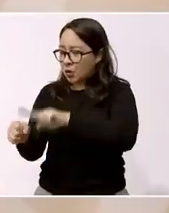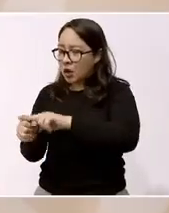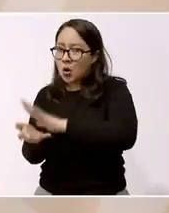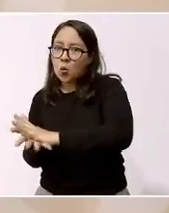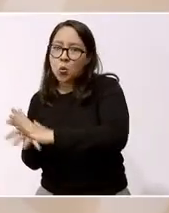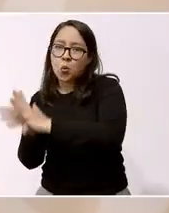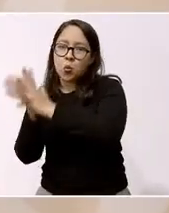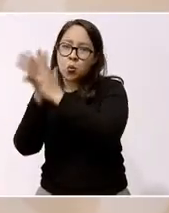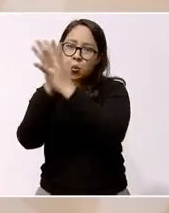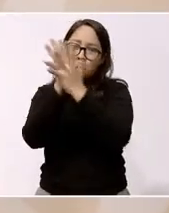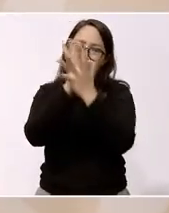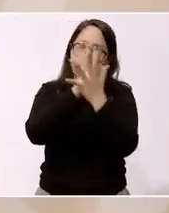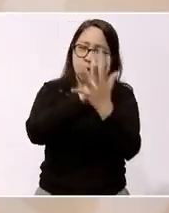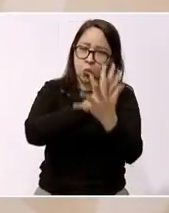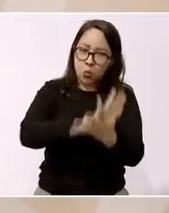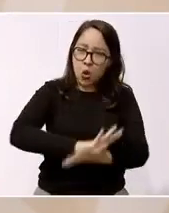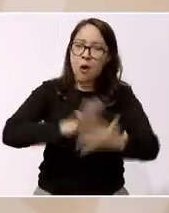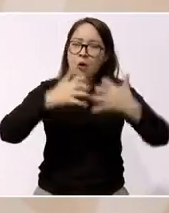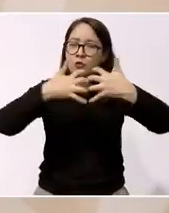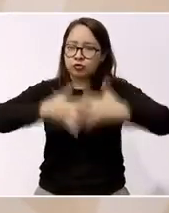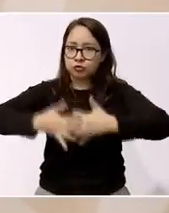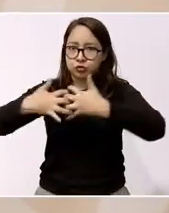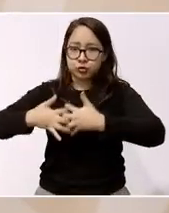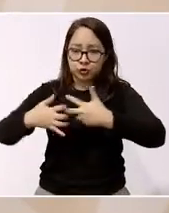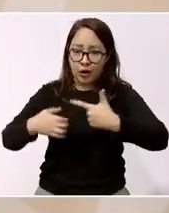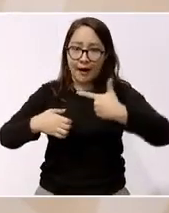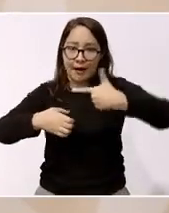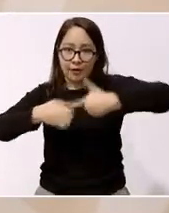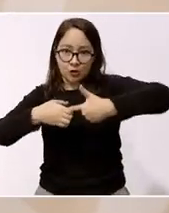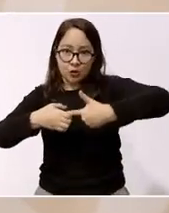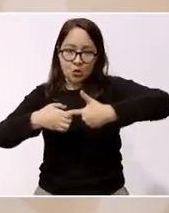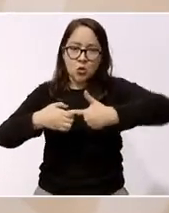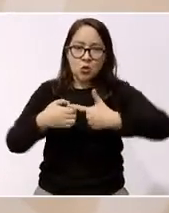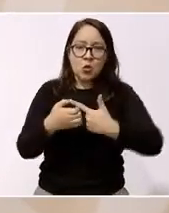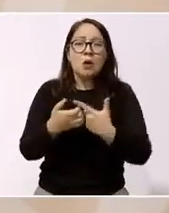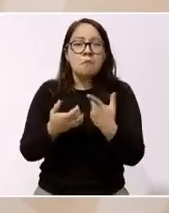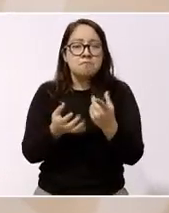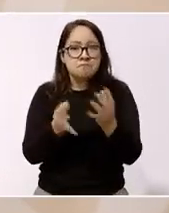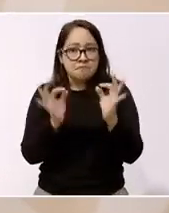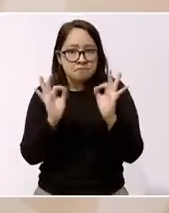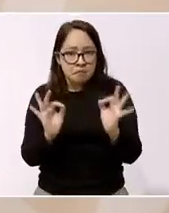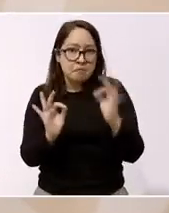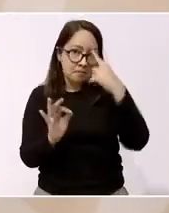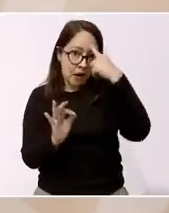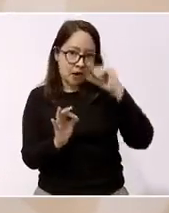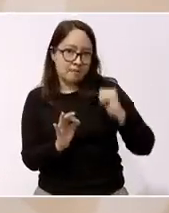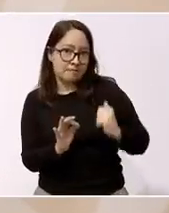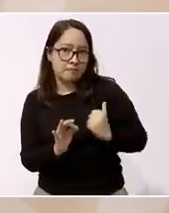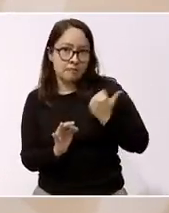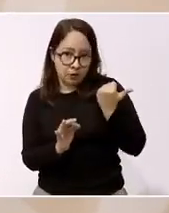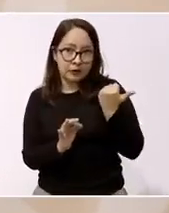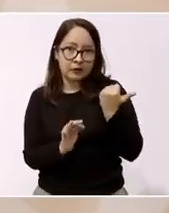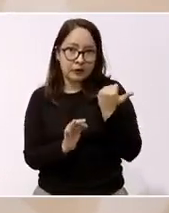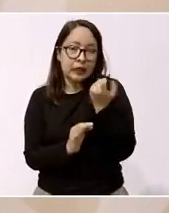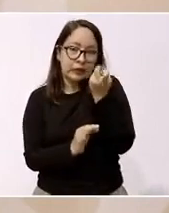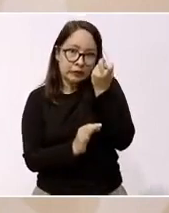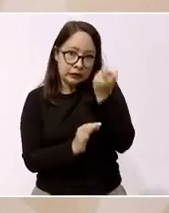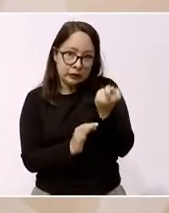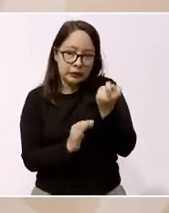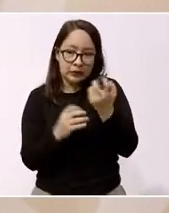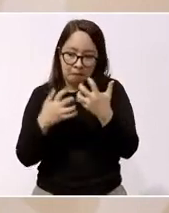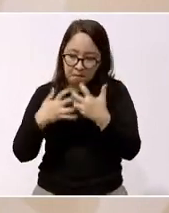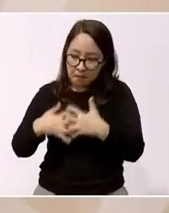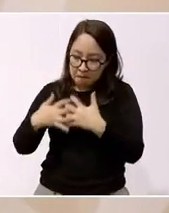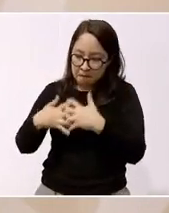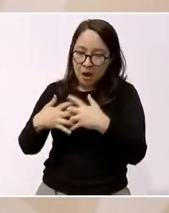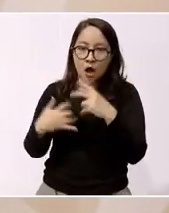sacarle gasolina y no solo hacer más rentable esta